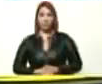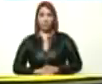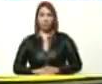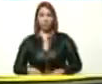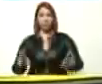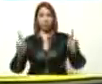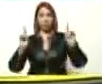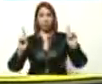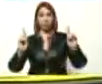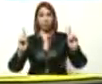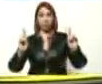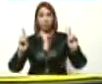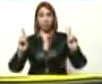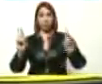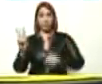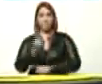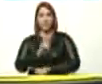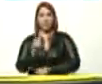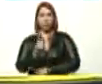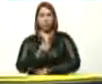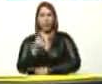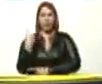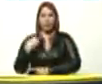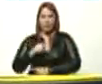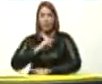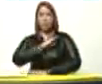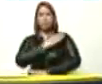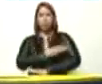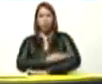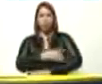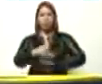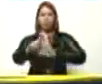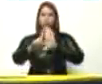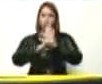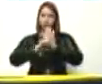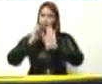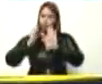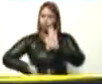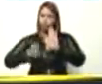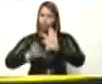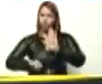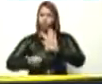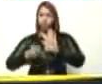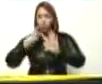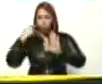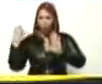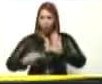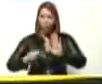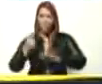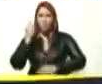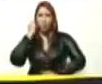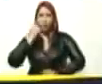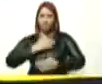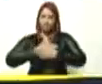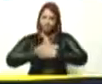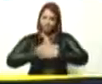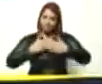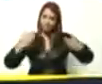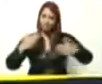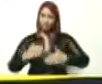afortunadamente, Venezuela, Venezuela cuenta, con un poder legislativo, de hombres y mujeres, dispuestos,